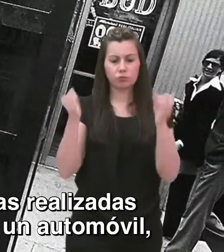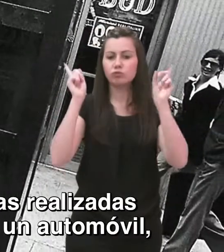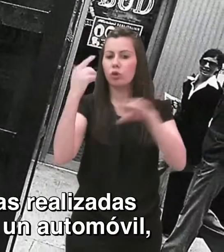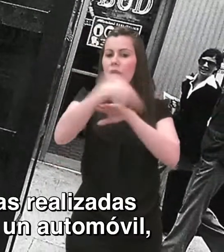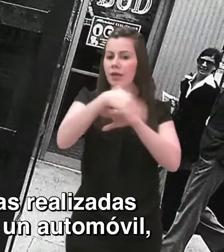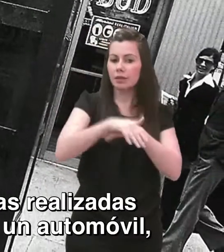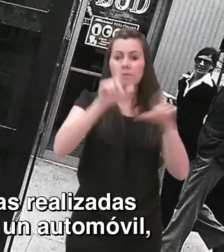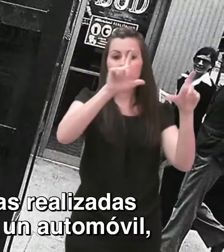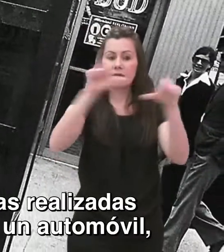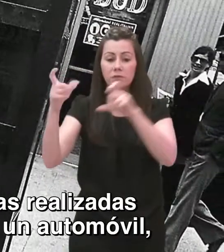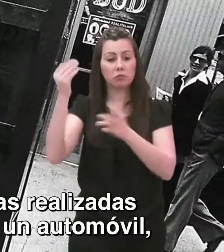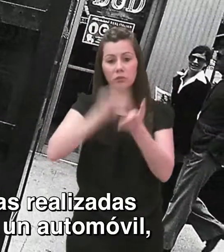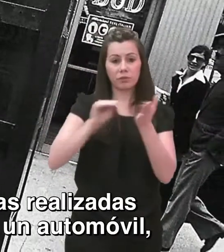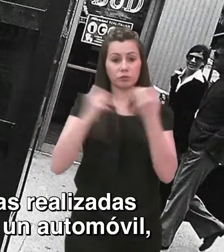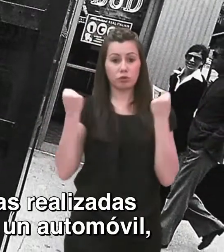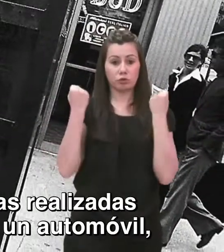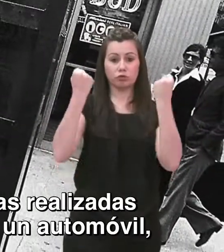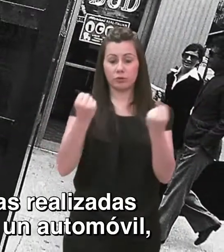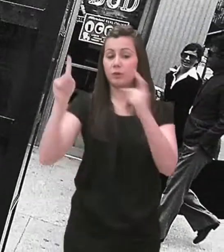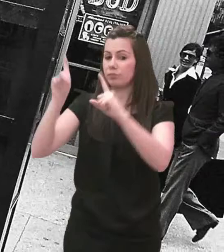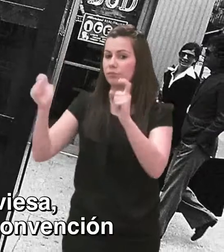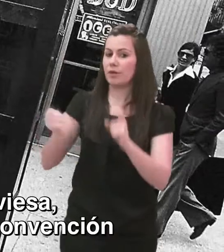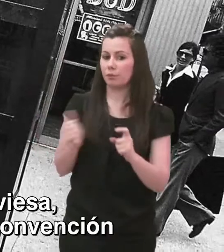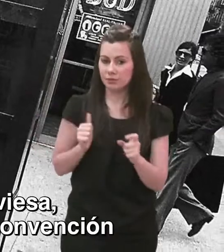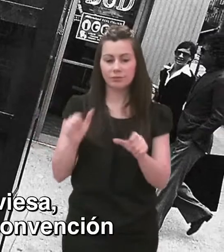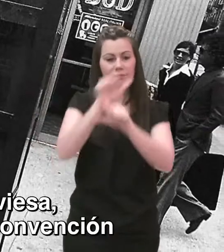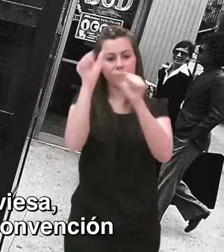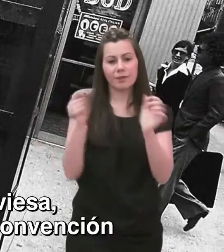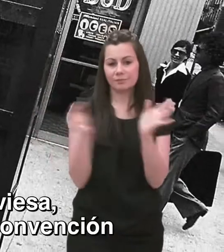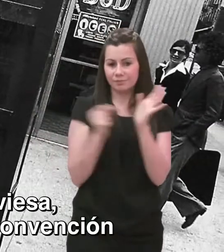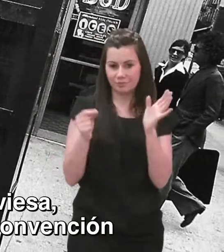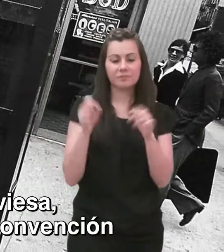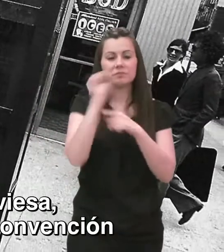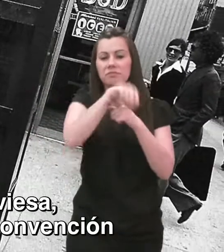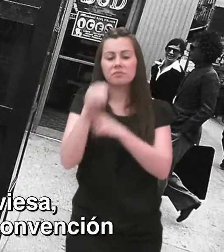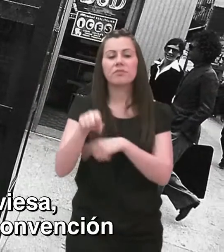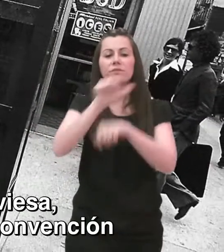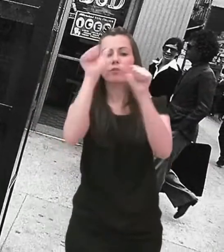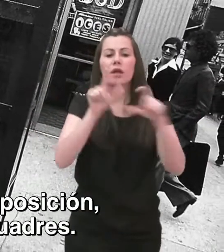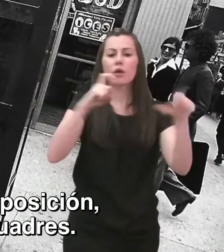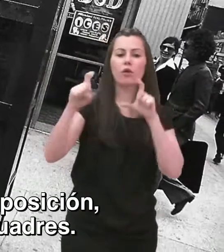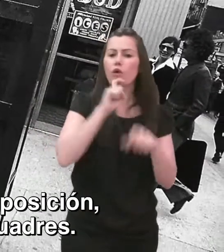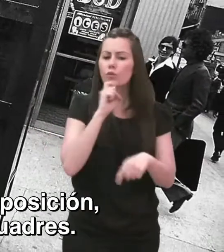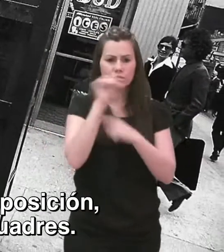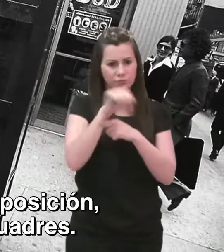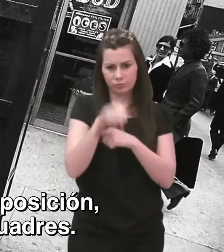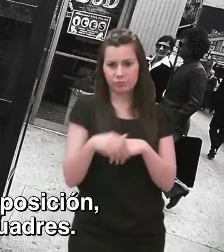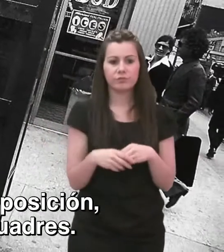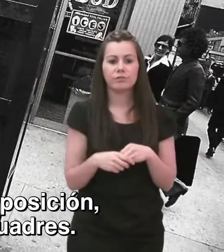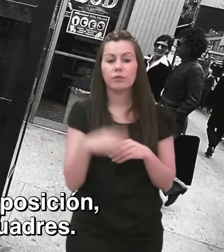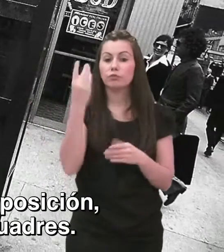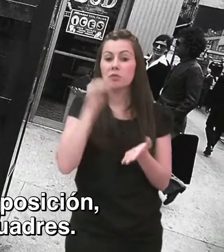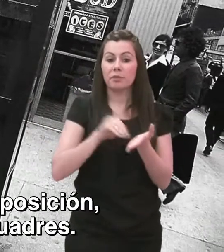calle, fotografías realizadas muchas veces desde un automóvil, de forma traviesa, desoyendo toda convención en cuanto a